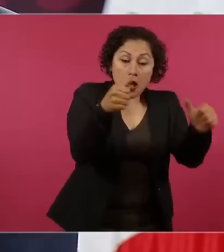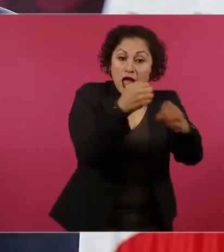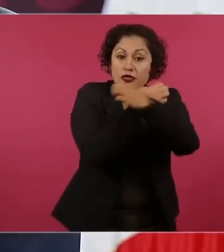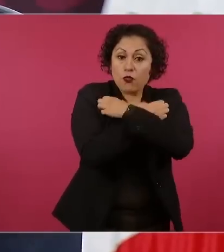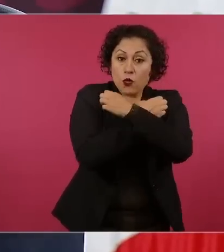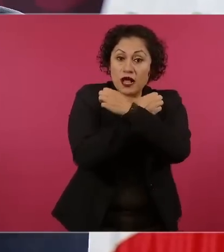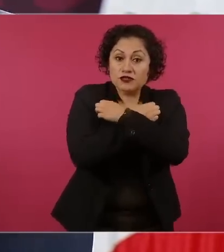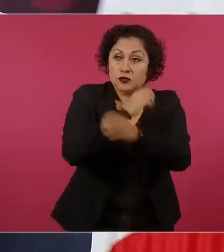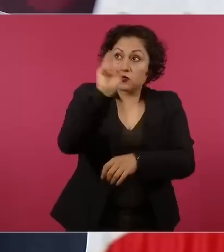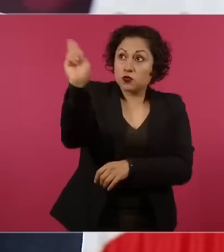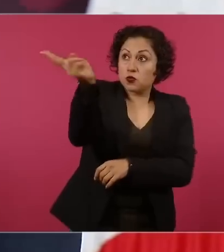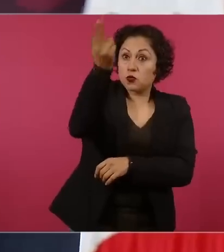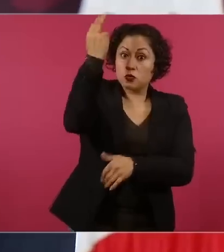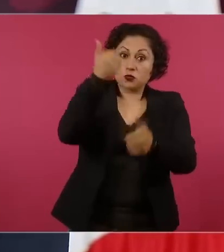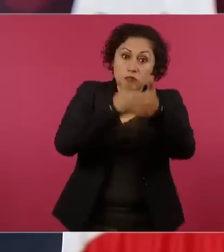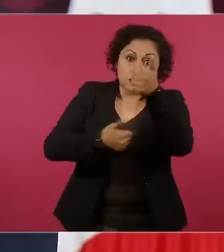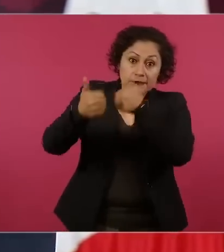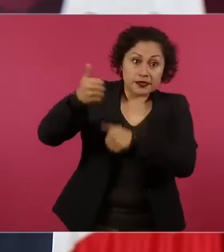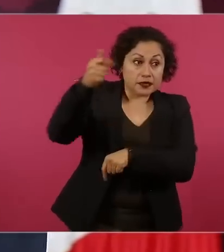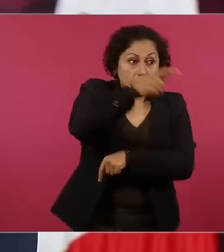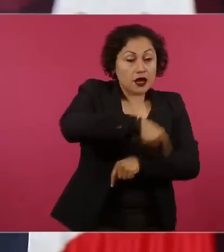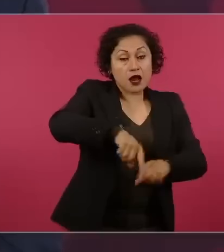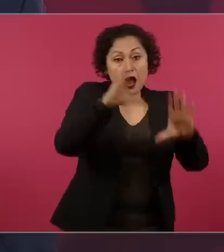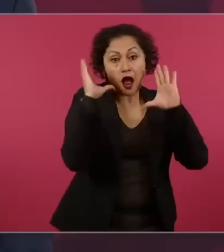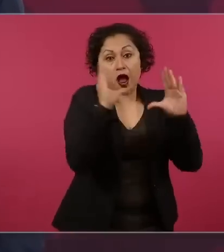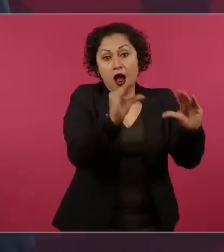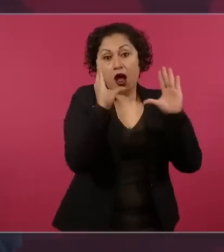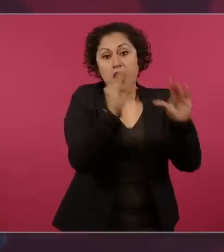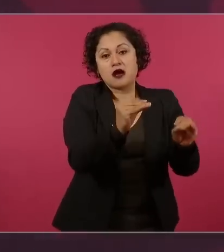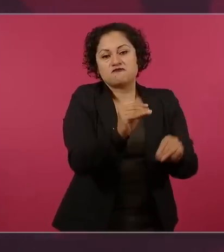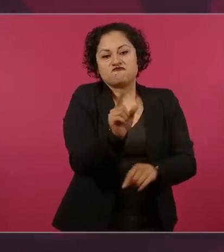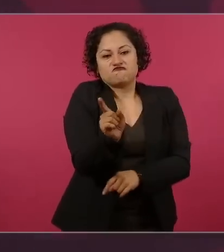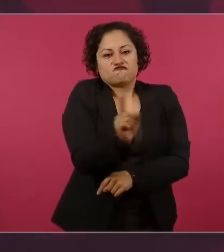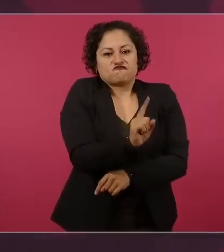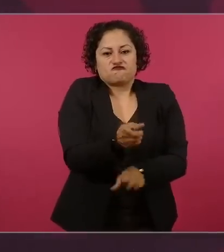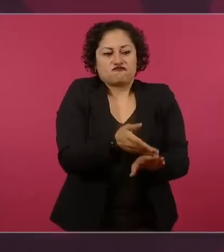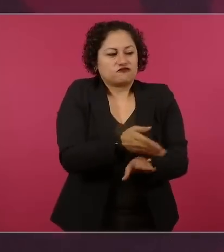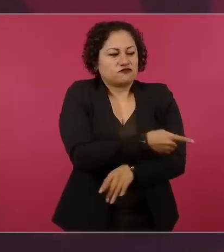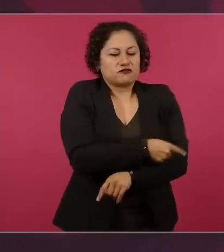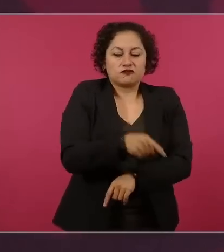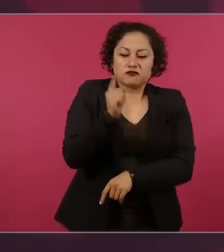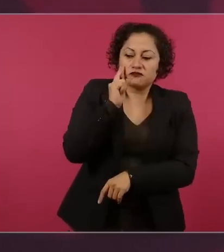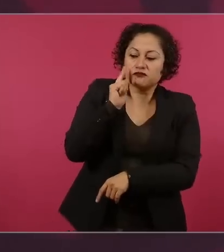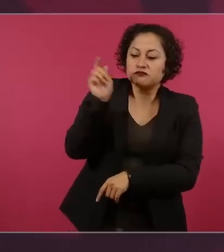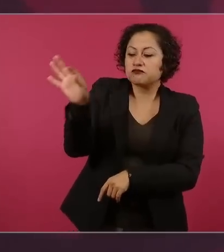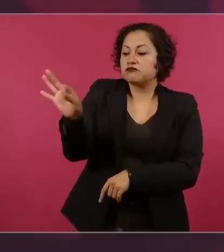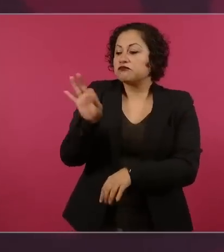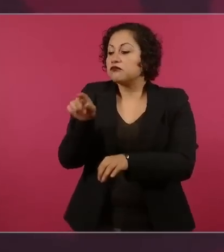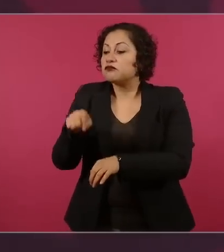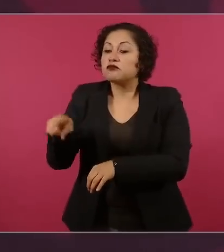y se rechazaba a los jóvenes que querían estudiar medicina